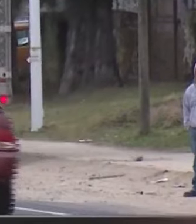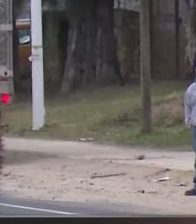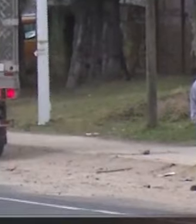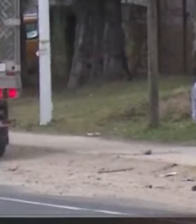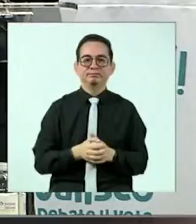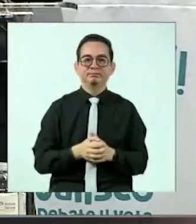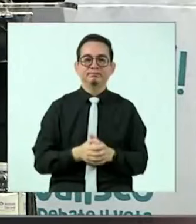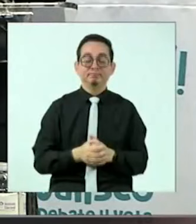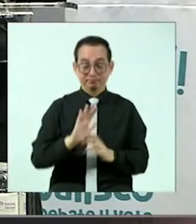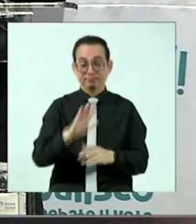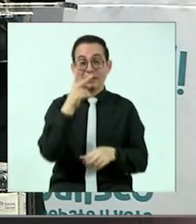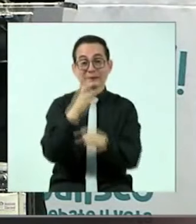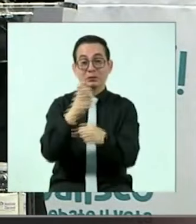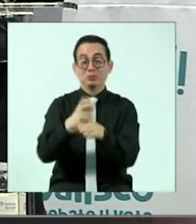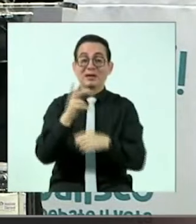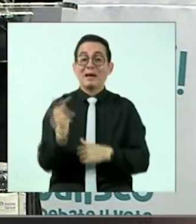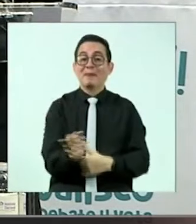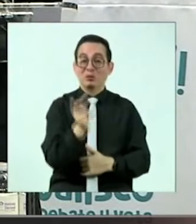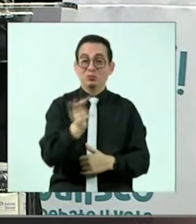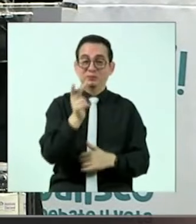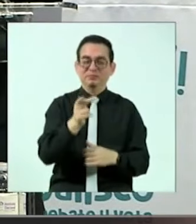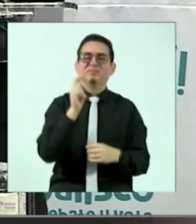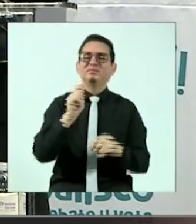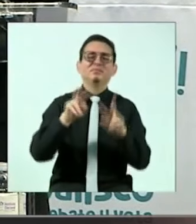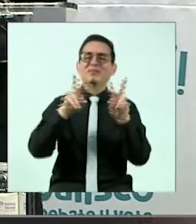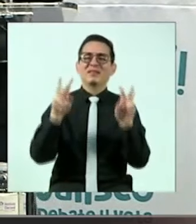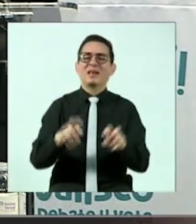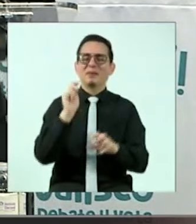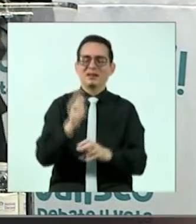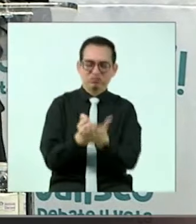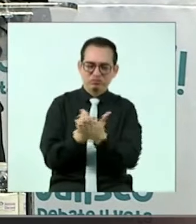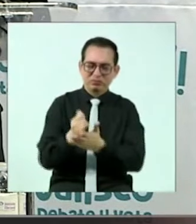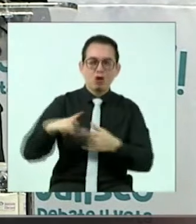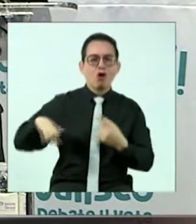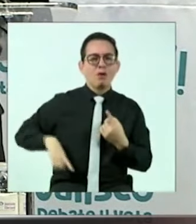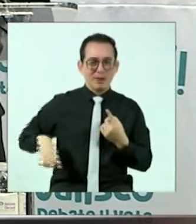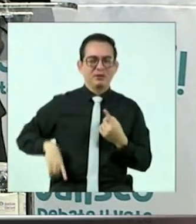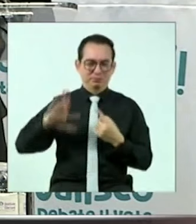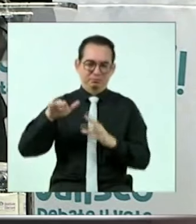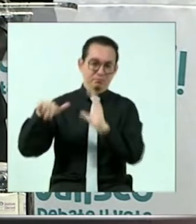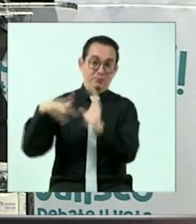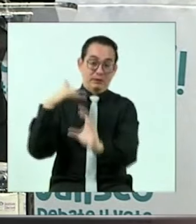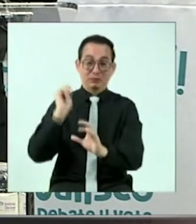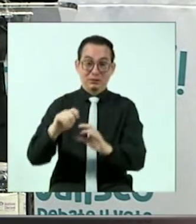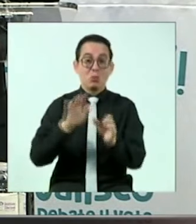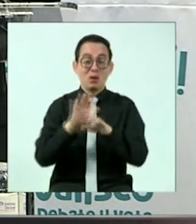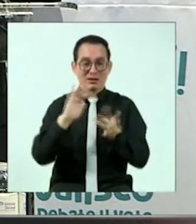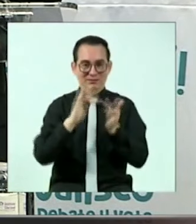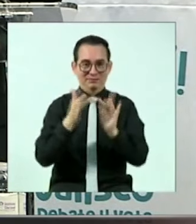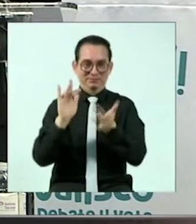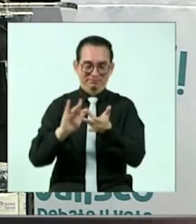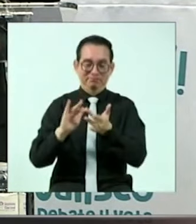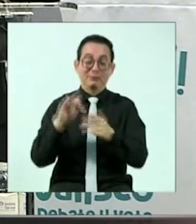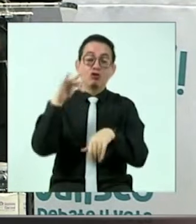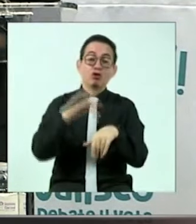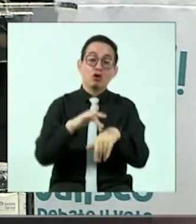El primer debate oficial entre las y el candidato a la gubernatura de Jalisco se caracterizó por una gran cantidad de señalamientos